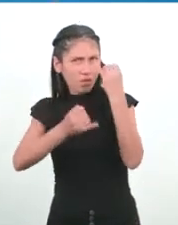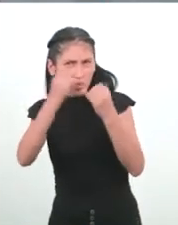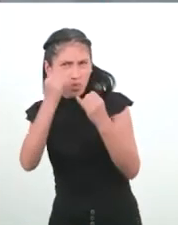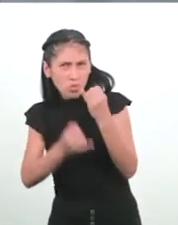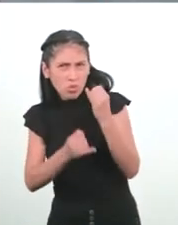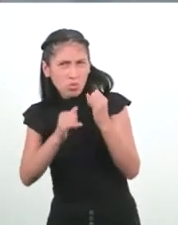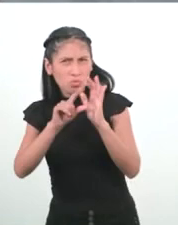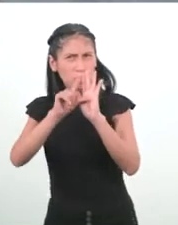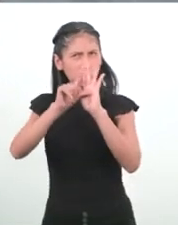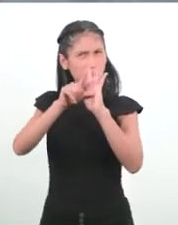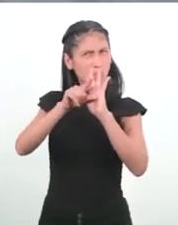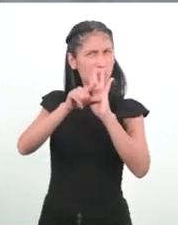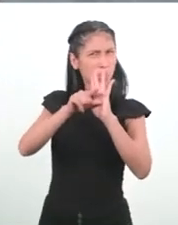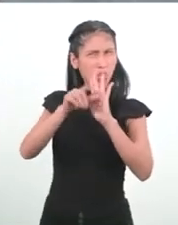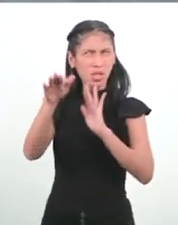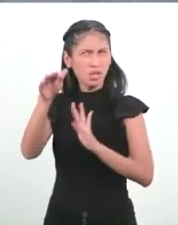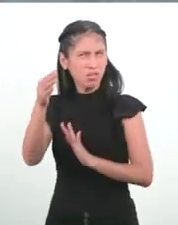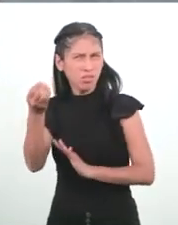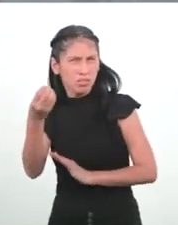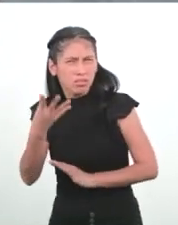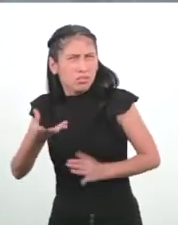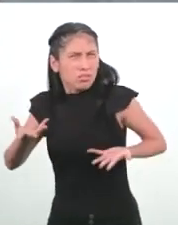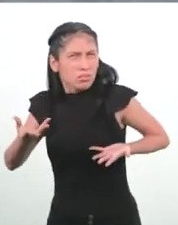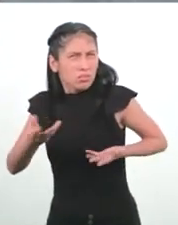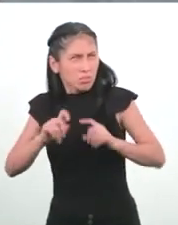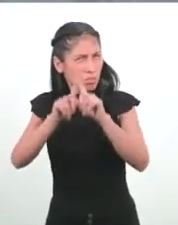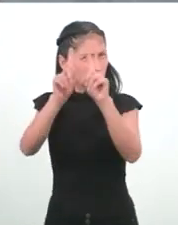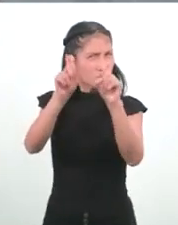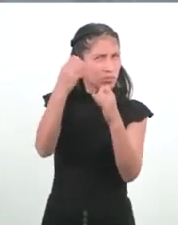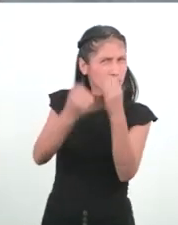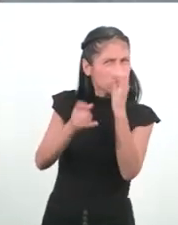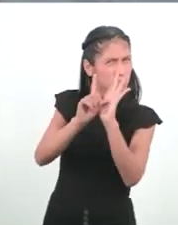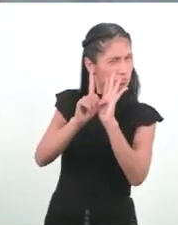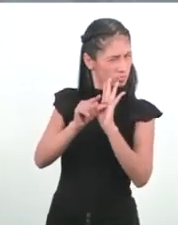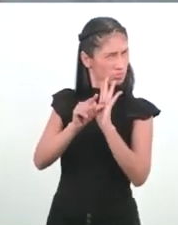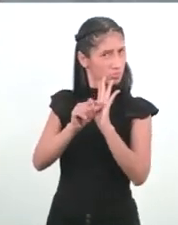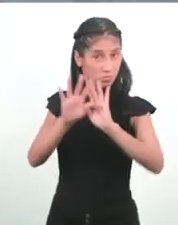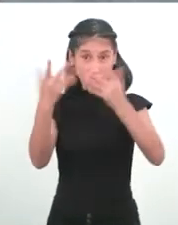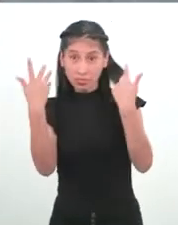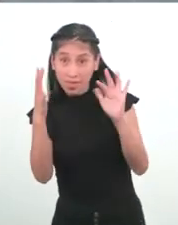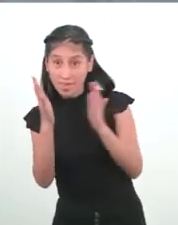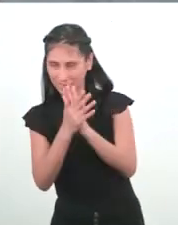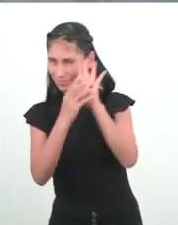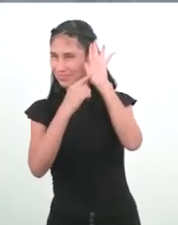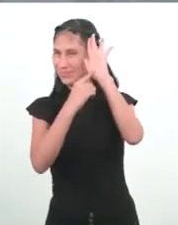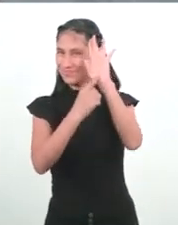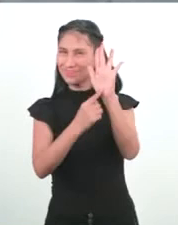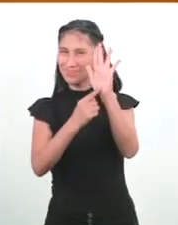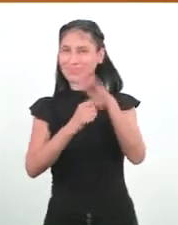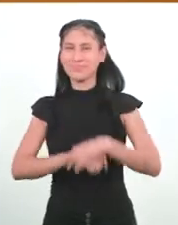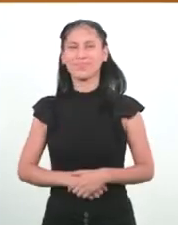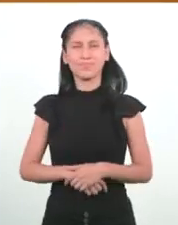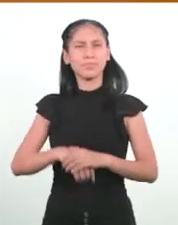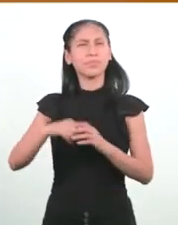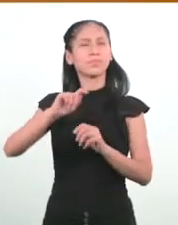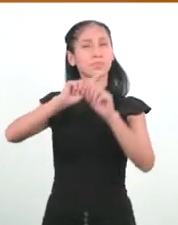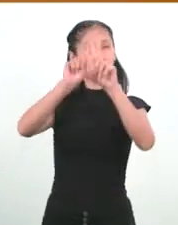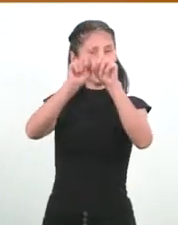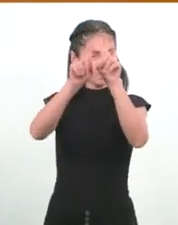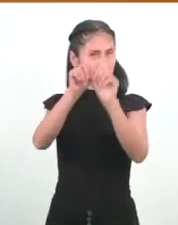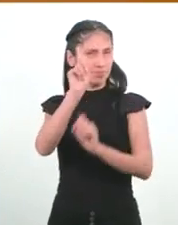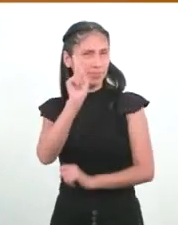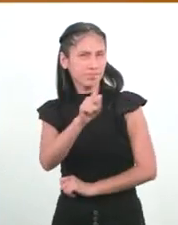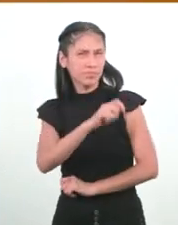minuto? Gugliana, no nos asustes. ¿Preparadas y preparados? Ahí les va. Pregunta